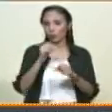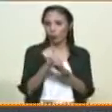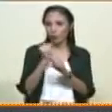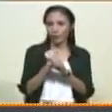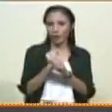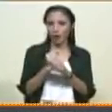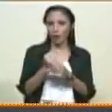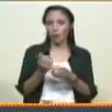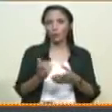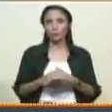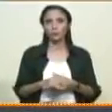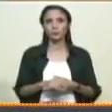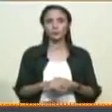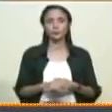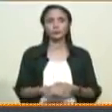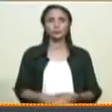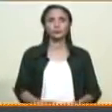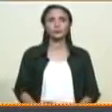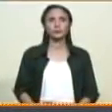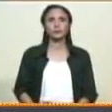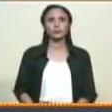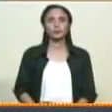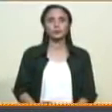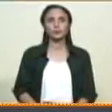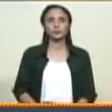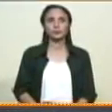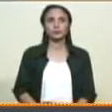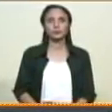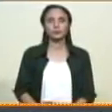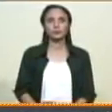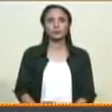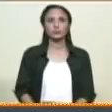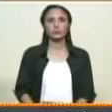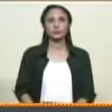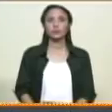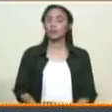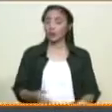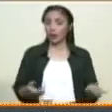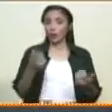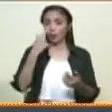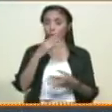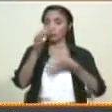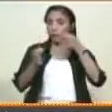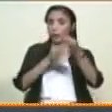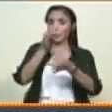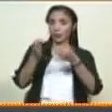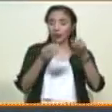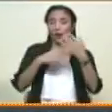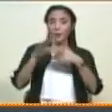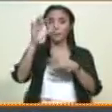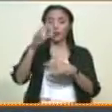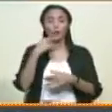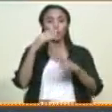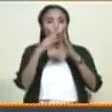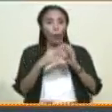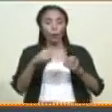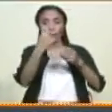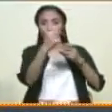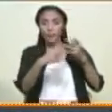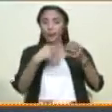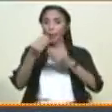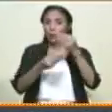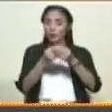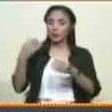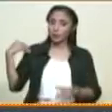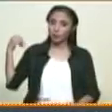lo decía, cuando nos toque rendir cuentas, nosotros pudiéramos decirle al país, hemos cumplido. Y no